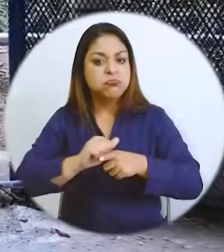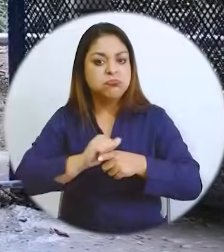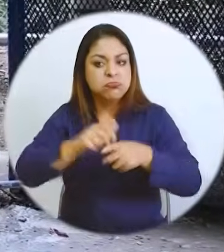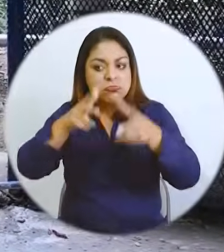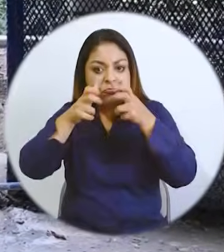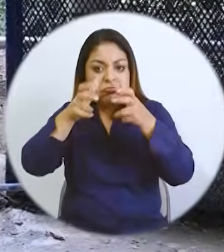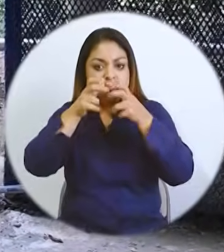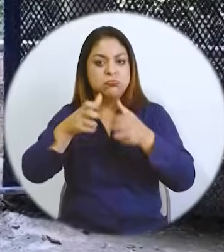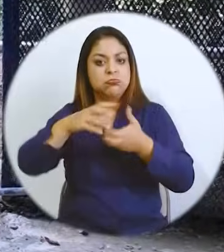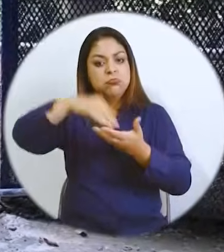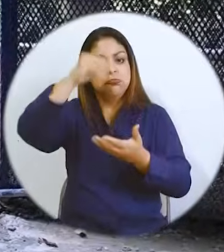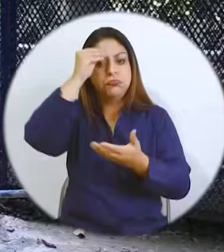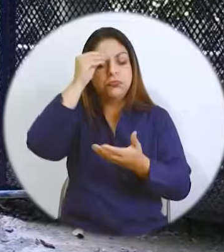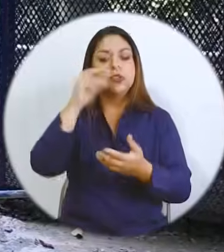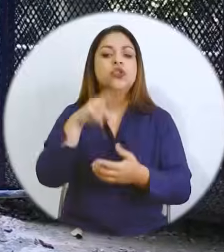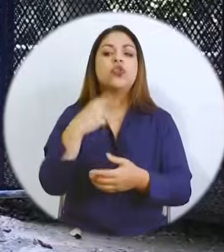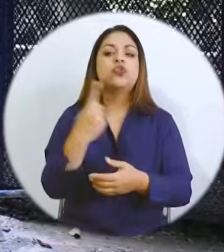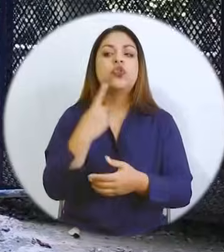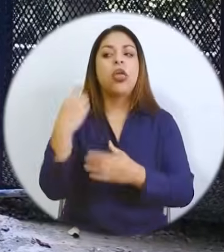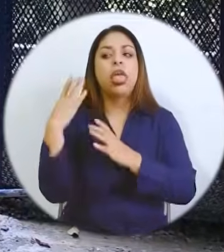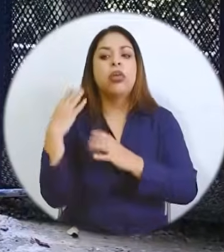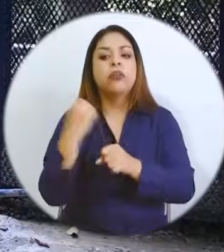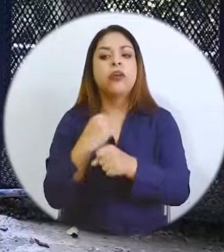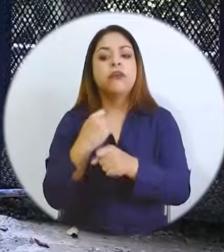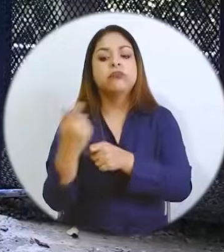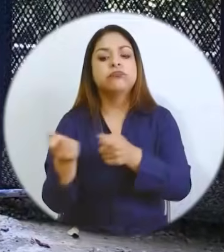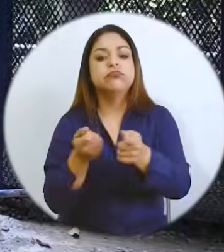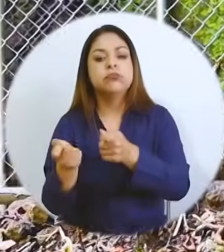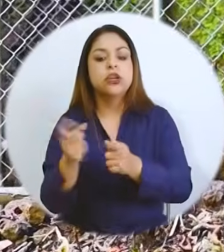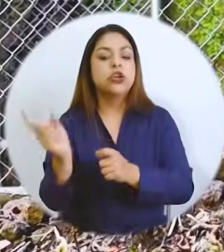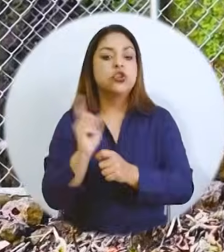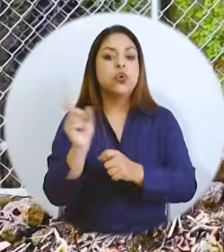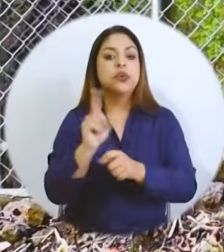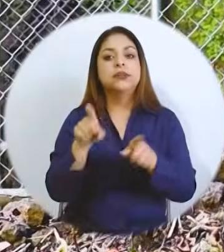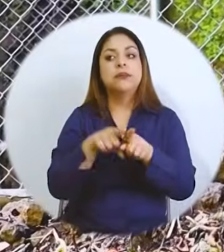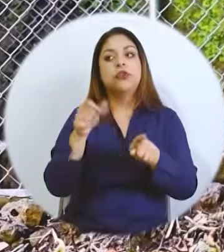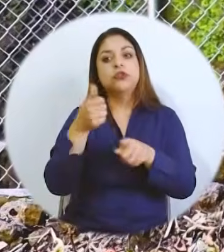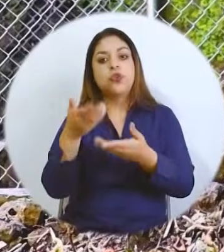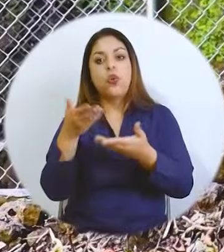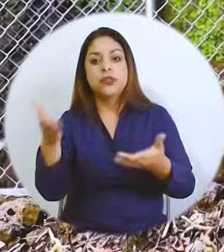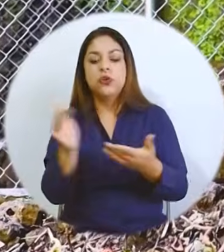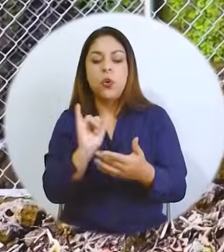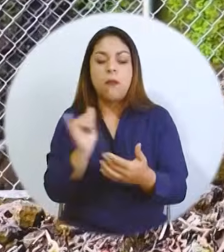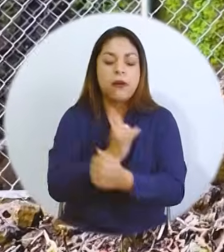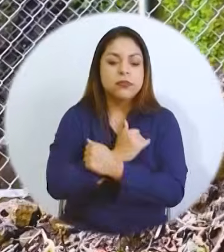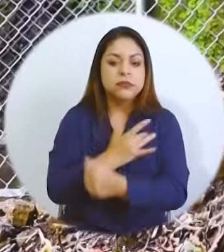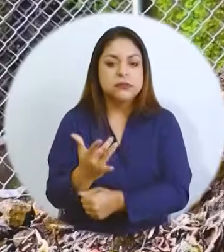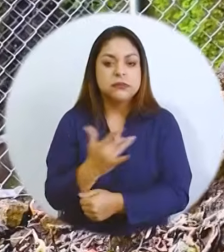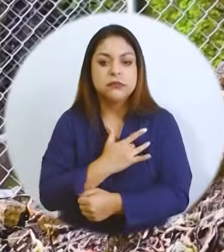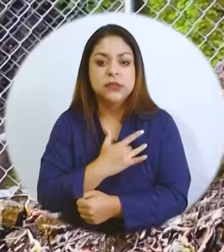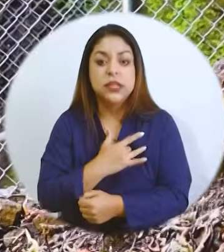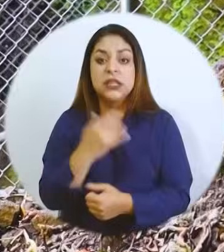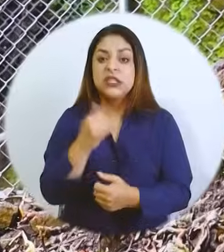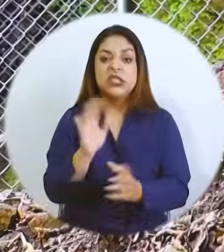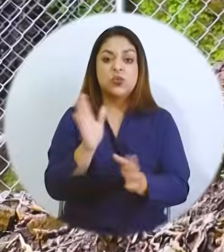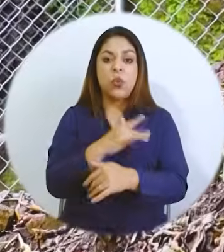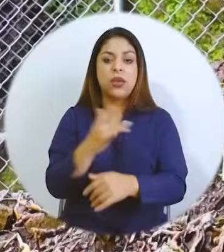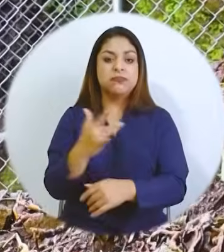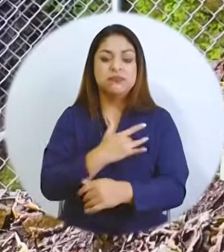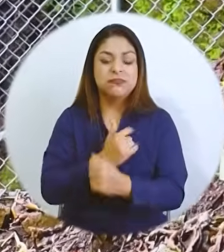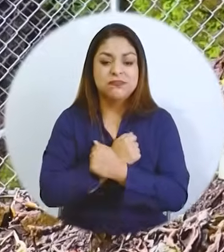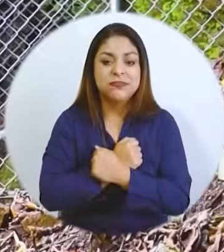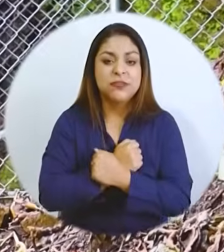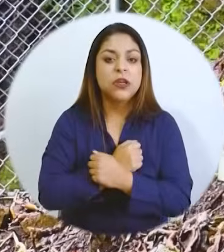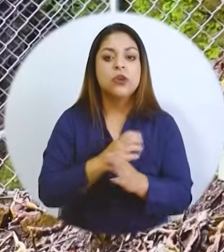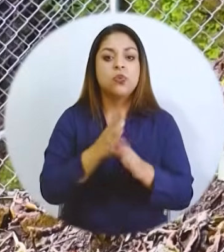No ver esto como un trabajo, ¿verdad?, administrativo, sino que es que esto va más allá. Esto tiene que tener pasión, porque si no tenemos